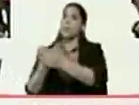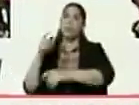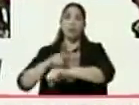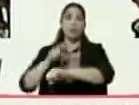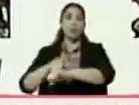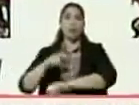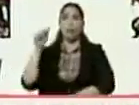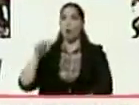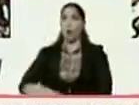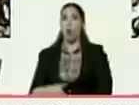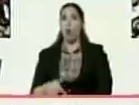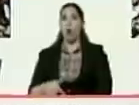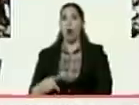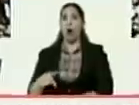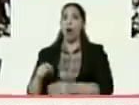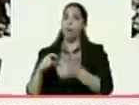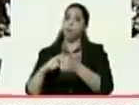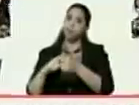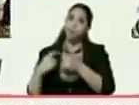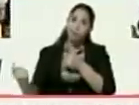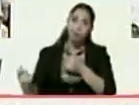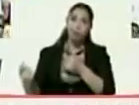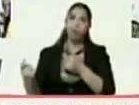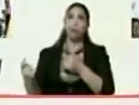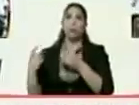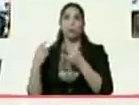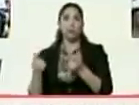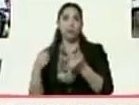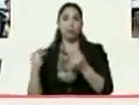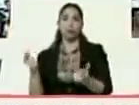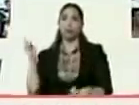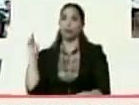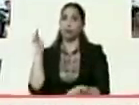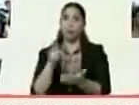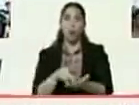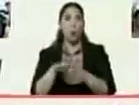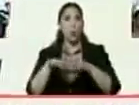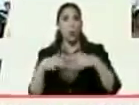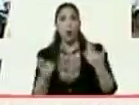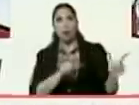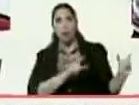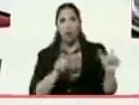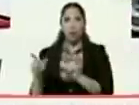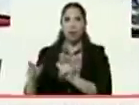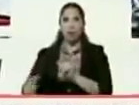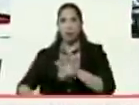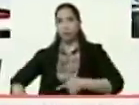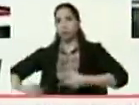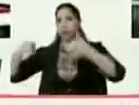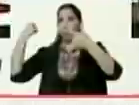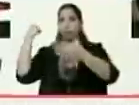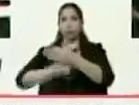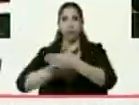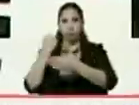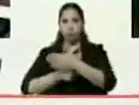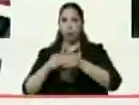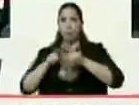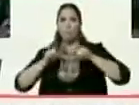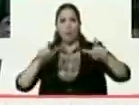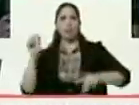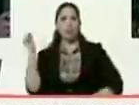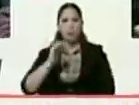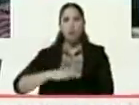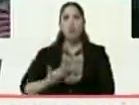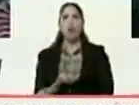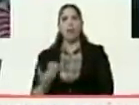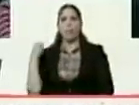hoy, retírese, recargue las pilas y véngase cuando usted esté listo para dar la batalla. Dele espacio al que sí pueda dar